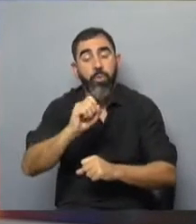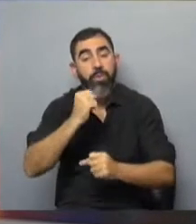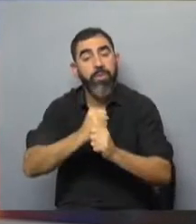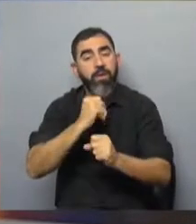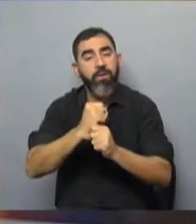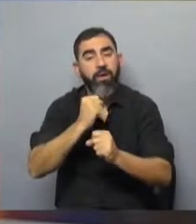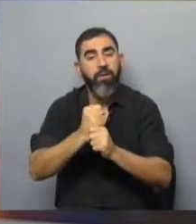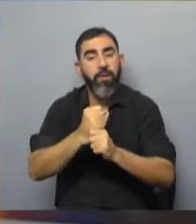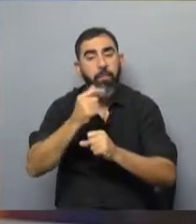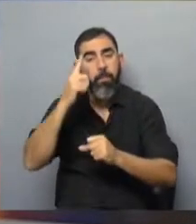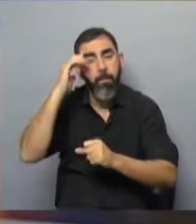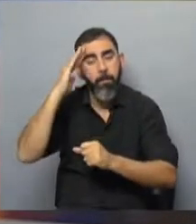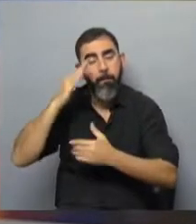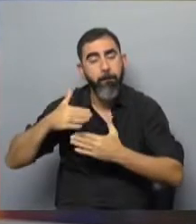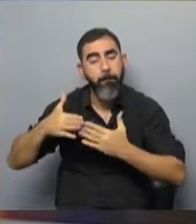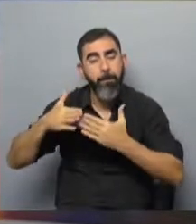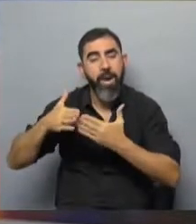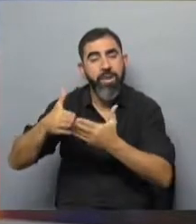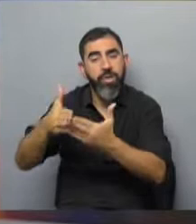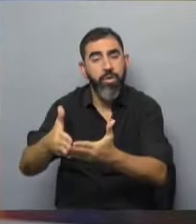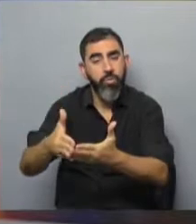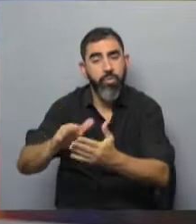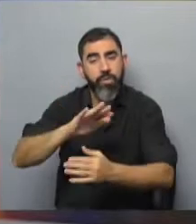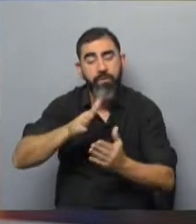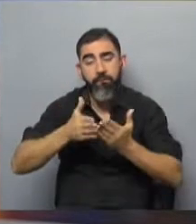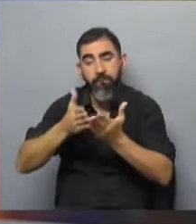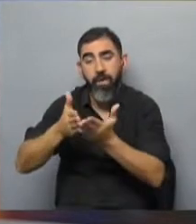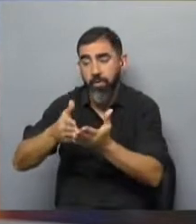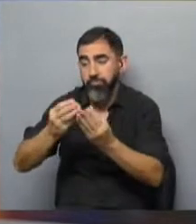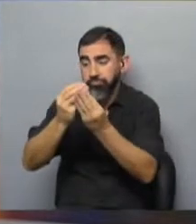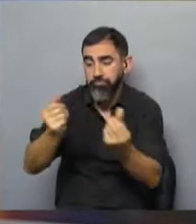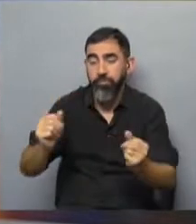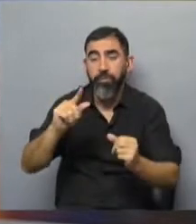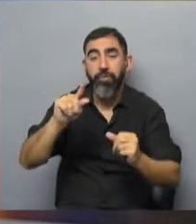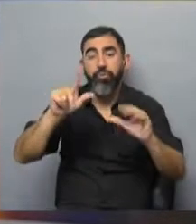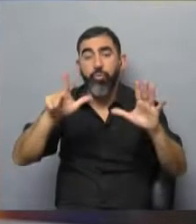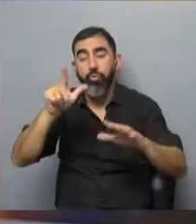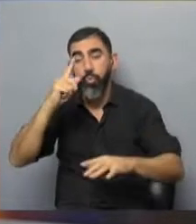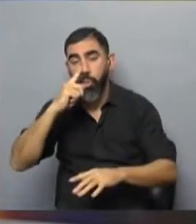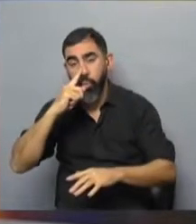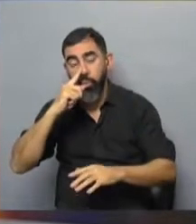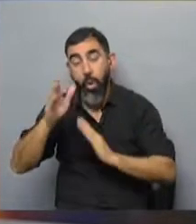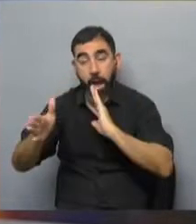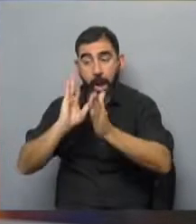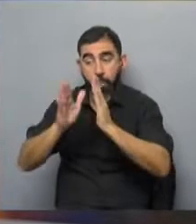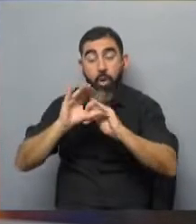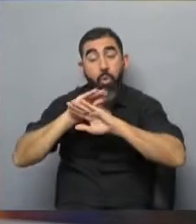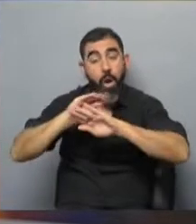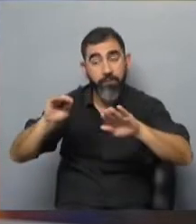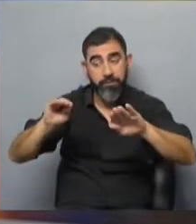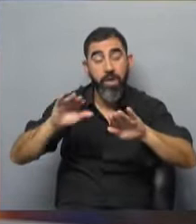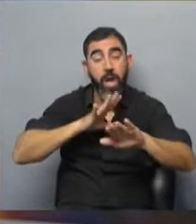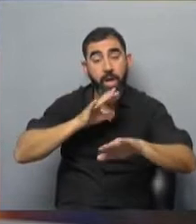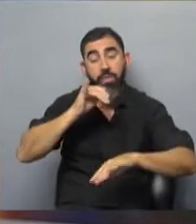desempeñaba como marinero de cubierta y estaba desaparecido desde que cayó el agua el 18 de junio. Los abogados de su familia anunciaron que van a realizar